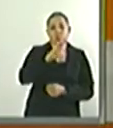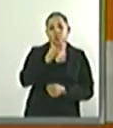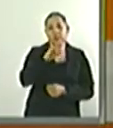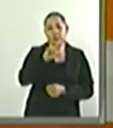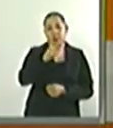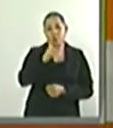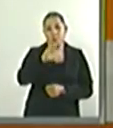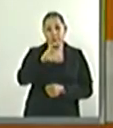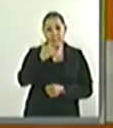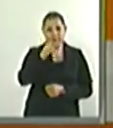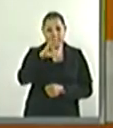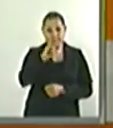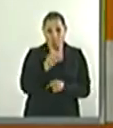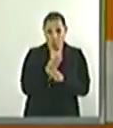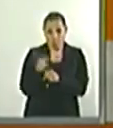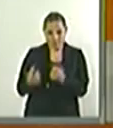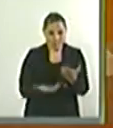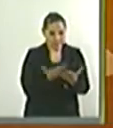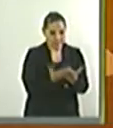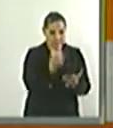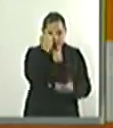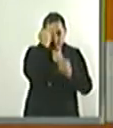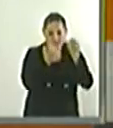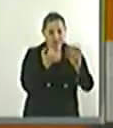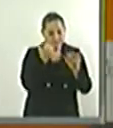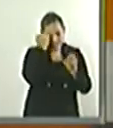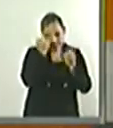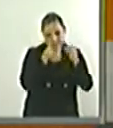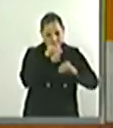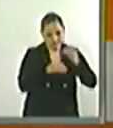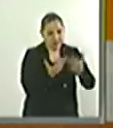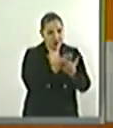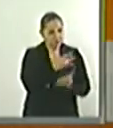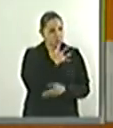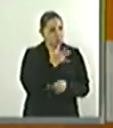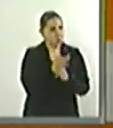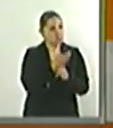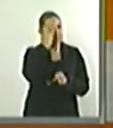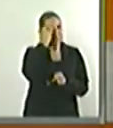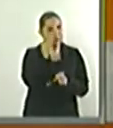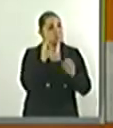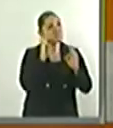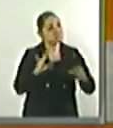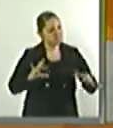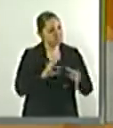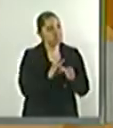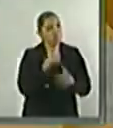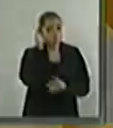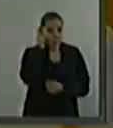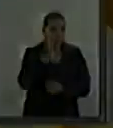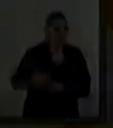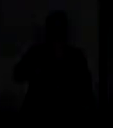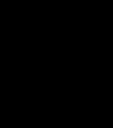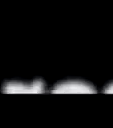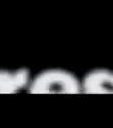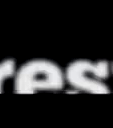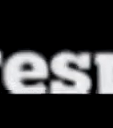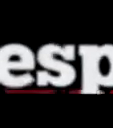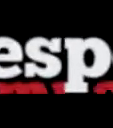y les pido que podamos aprobarla tal como está es cuanto muchas gracias